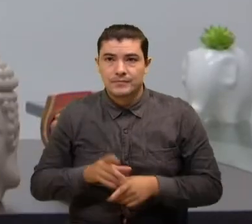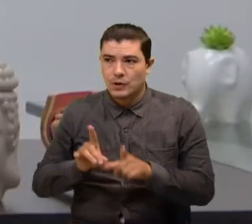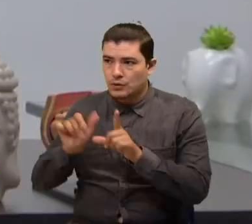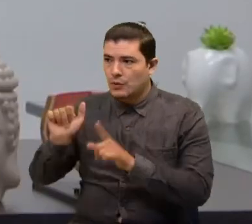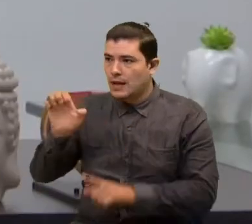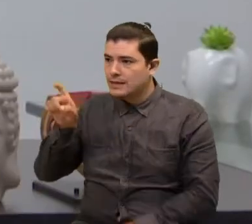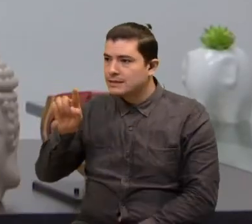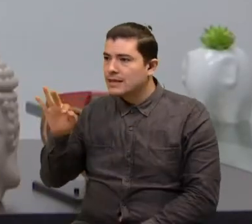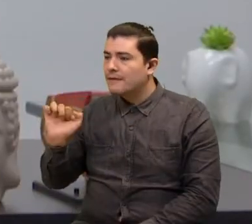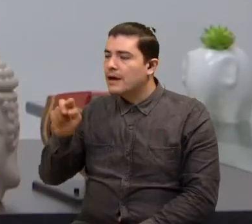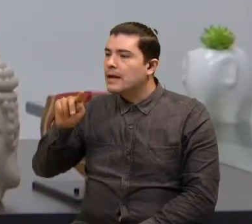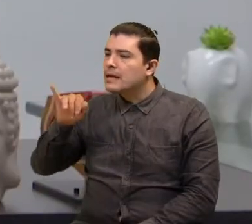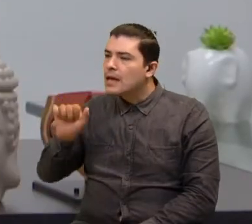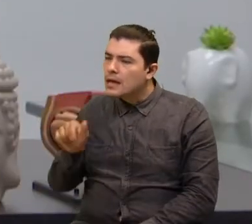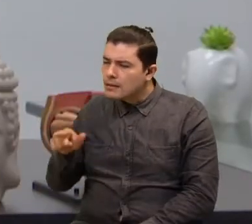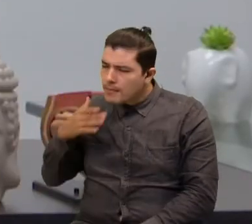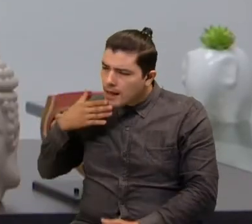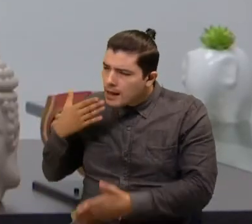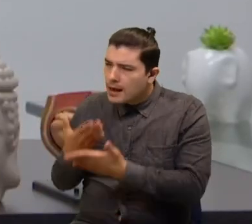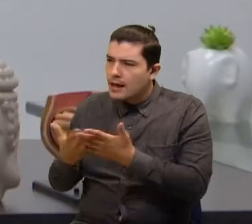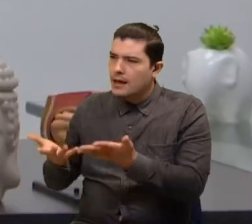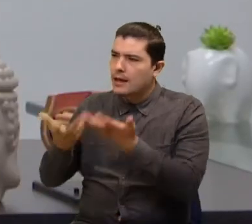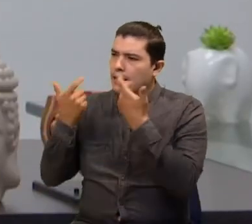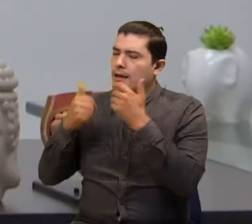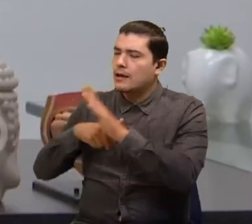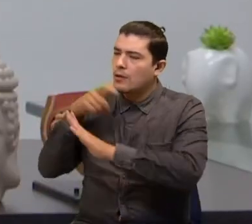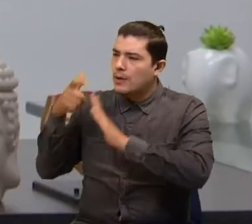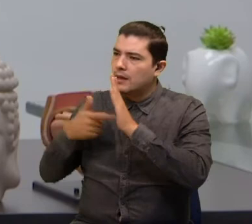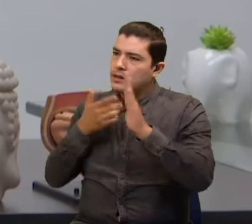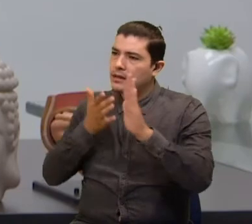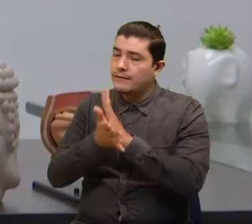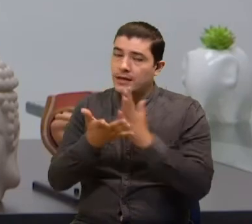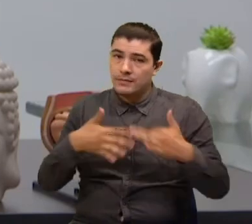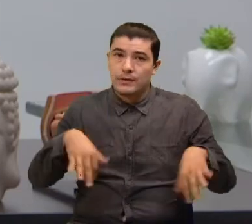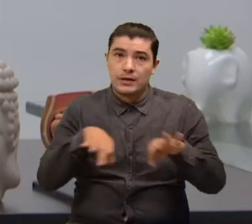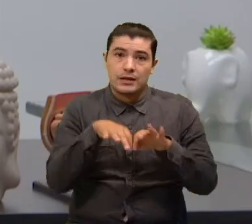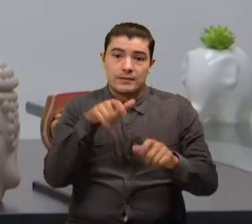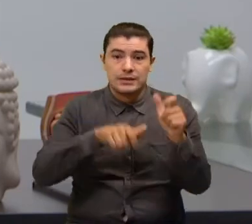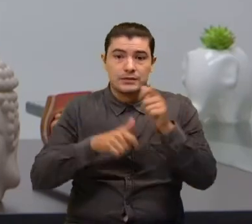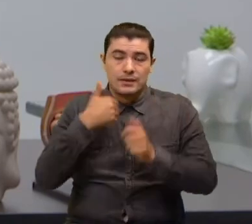muchas gracias por esta información. Es muy importante que trabajemos en casa con nuestros adultos de la